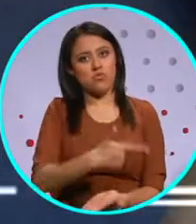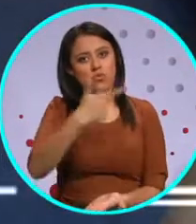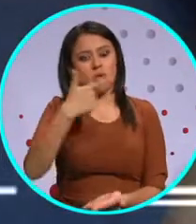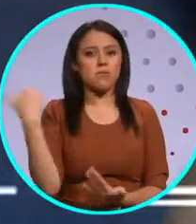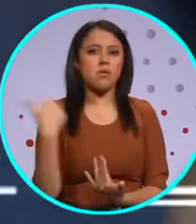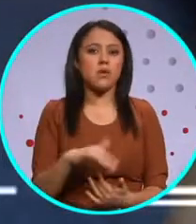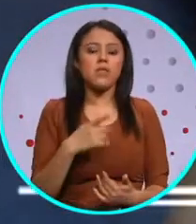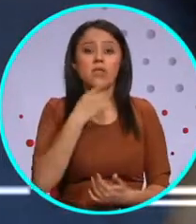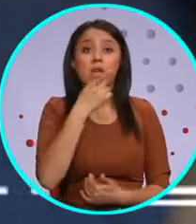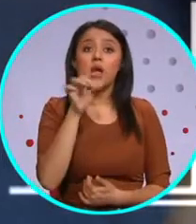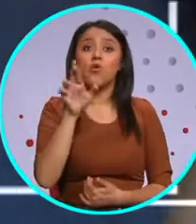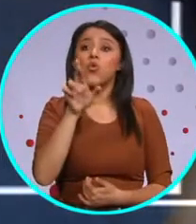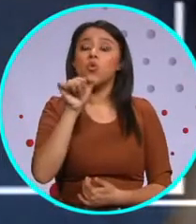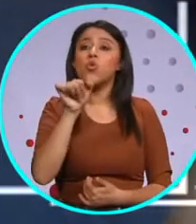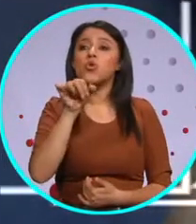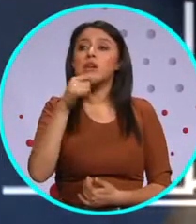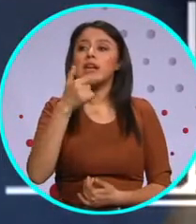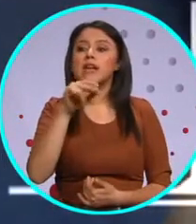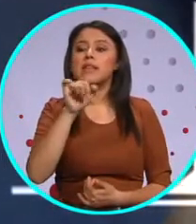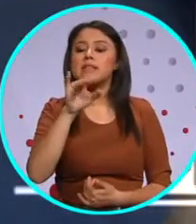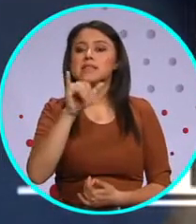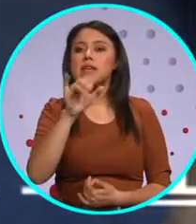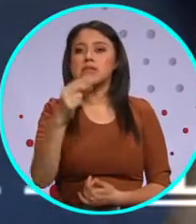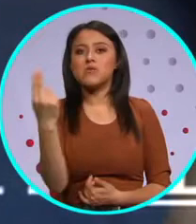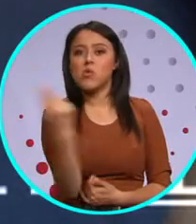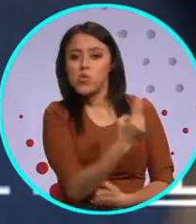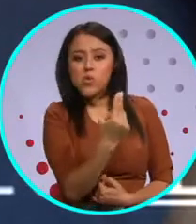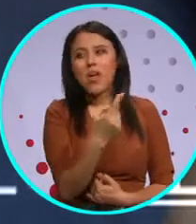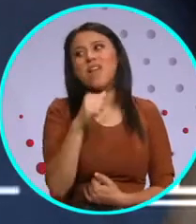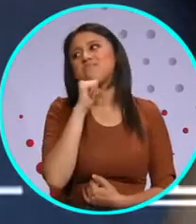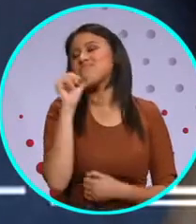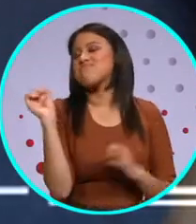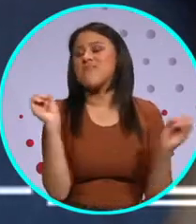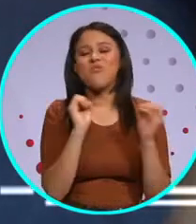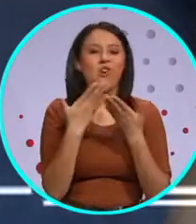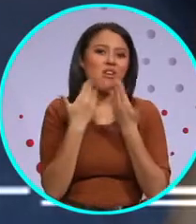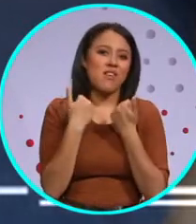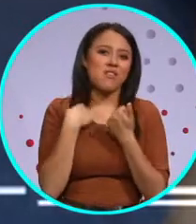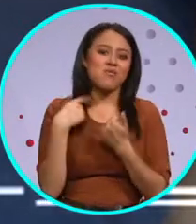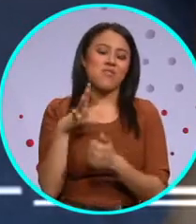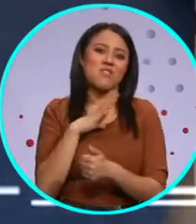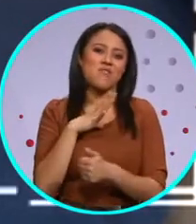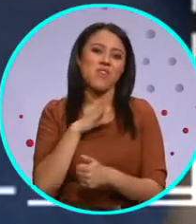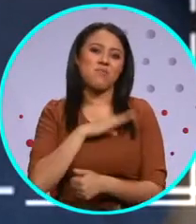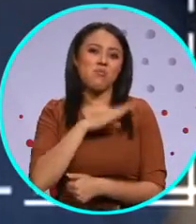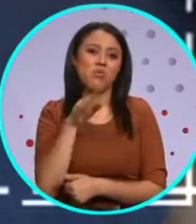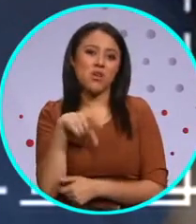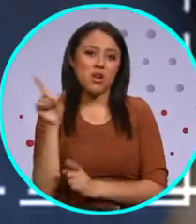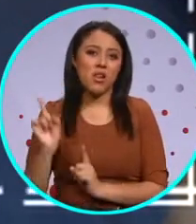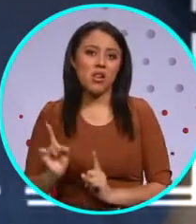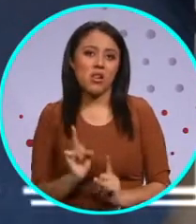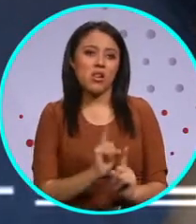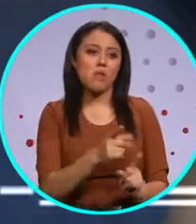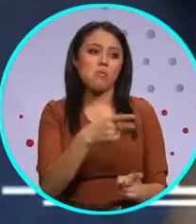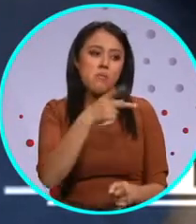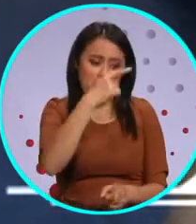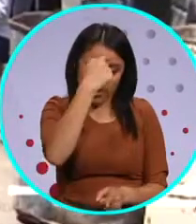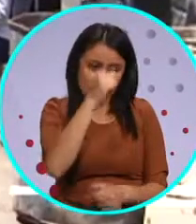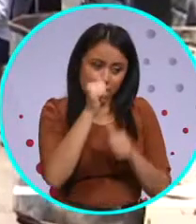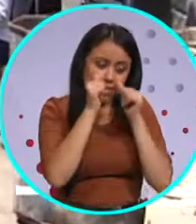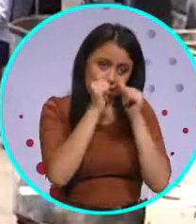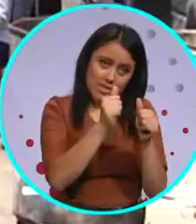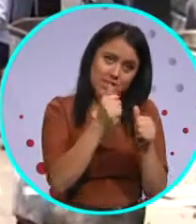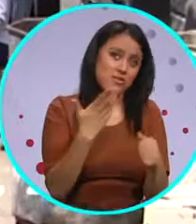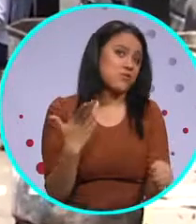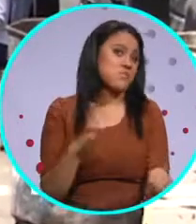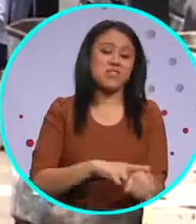dice urgencias y de urgente no tiene nada no tiene que llegar muriéndose ahí al hospital para que te puedan atender los